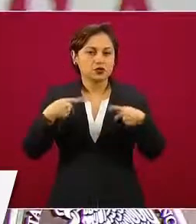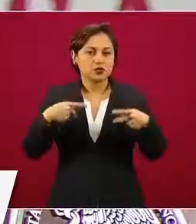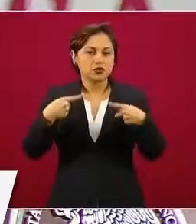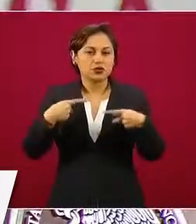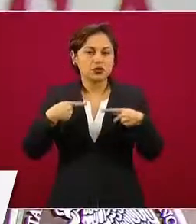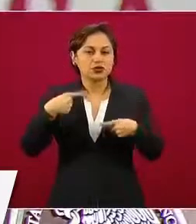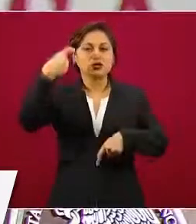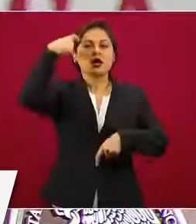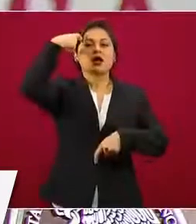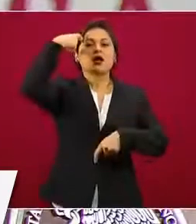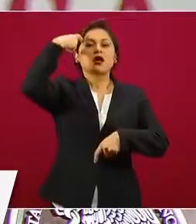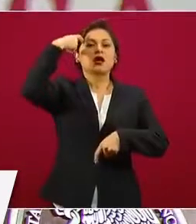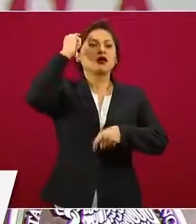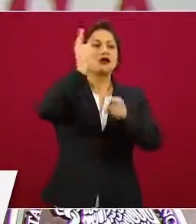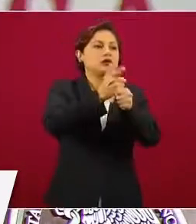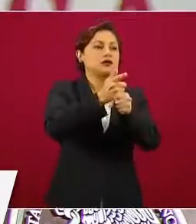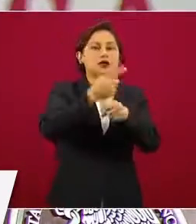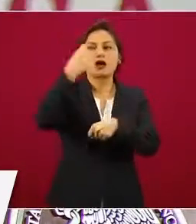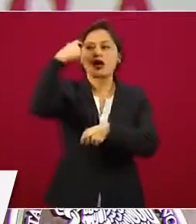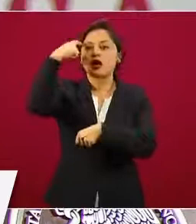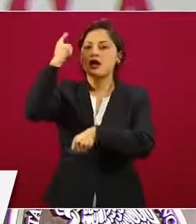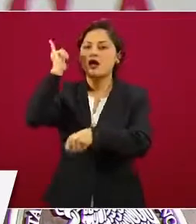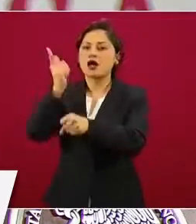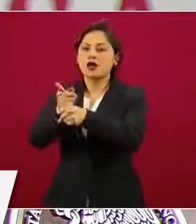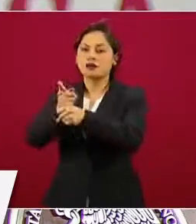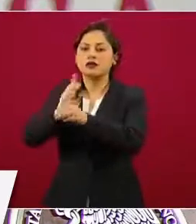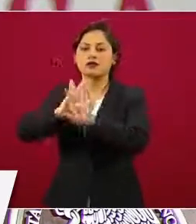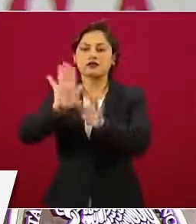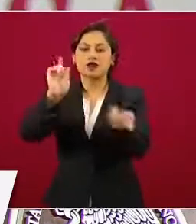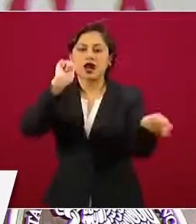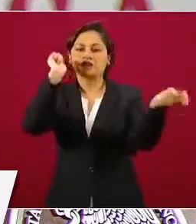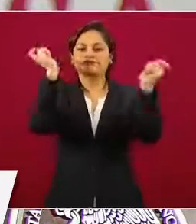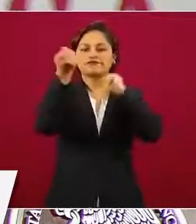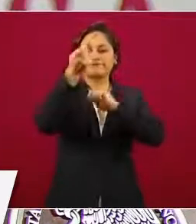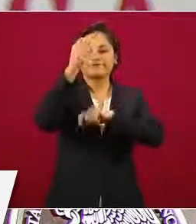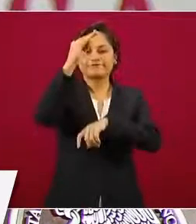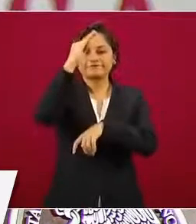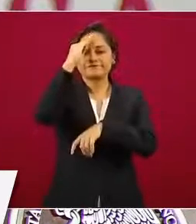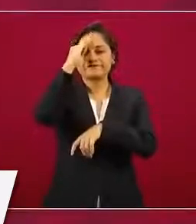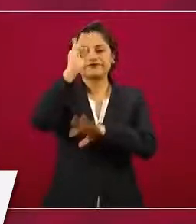más conciencia, ya hay un cambio de mentalidad.